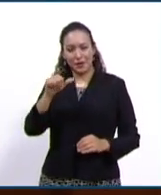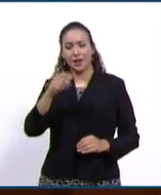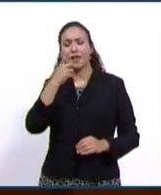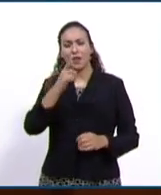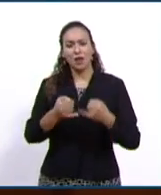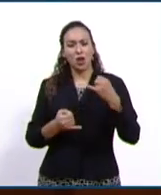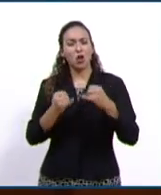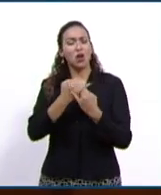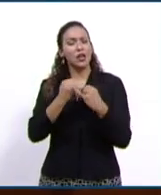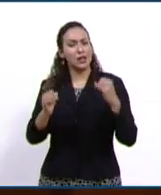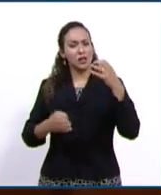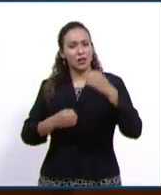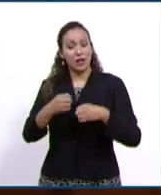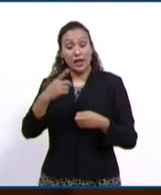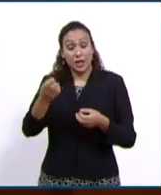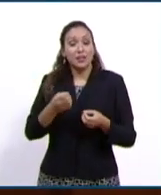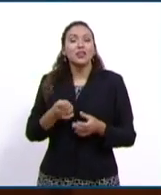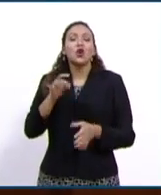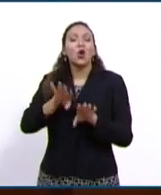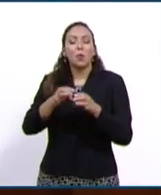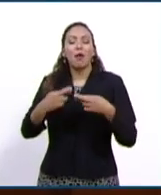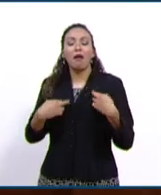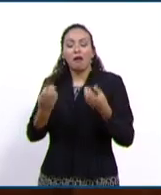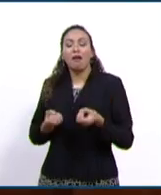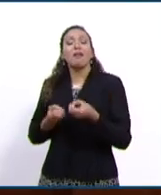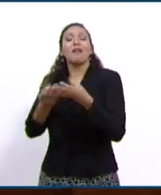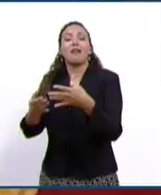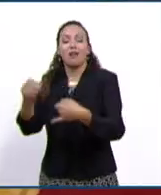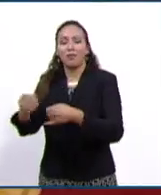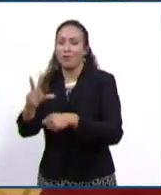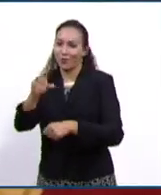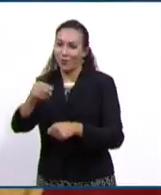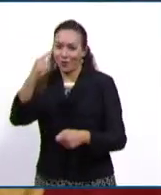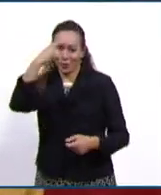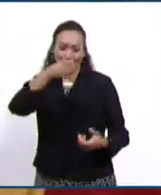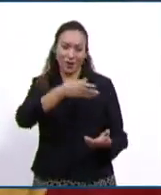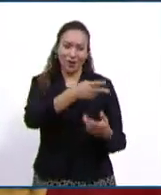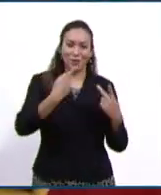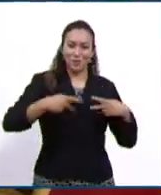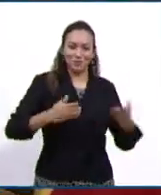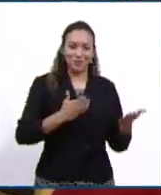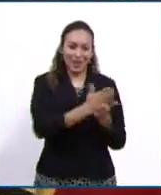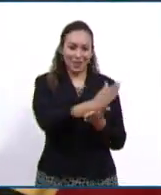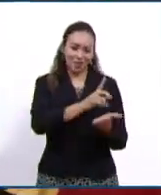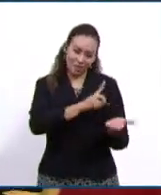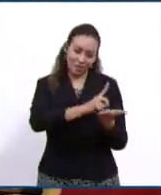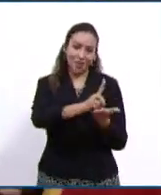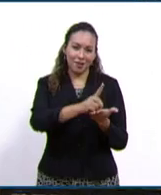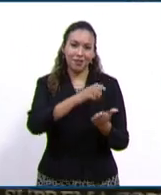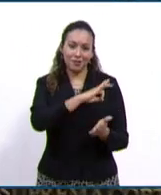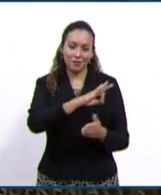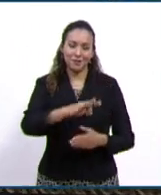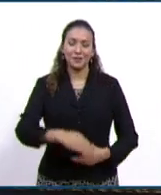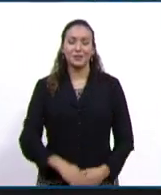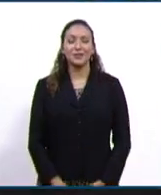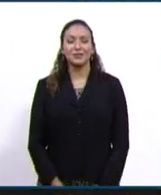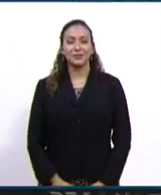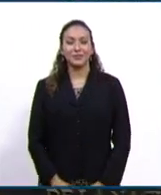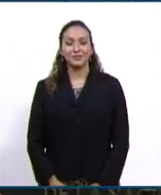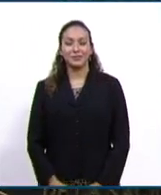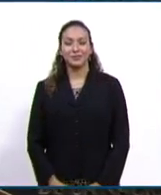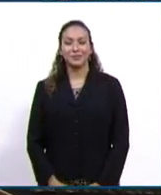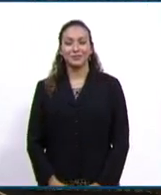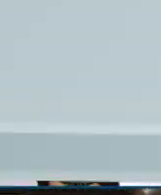un privilegio de los jueces, sino un derecho de los justiciables. Para el canal del Poder Judicial de la Federación, Mario López